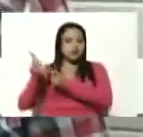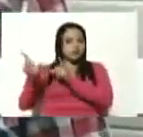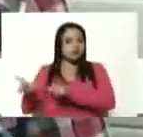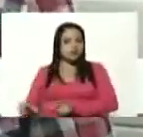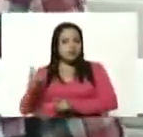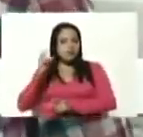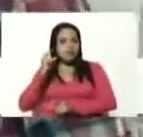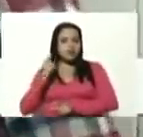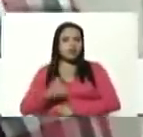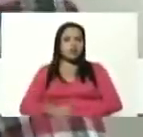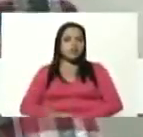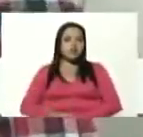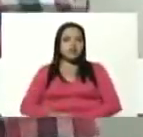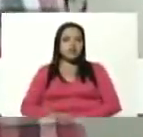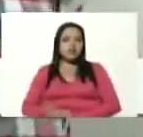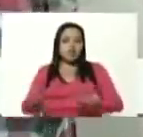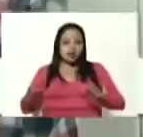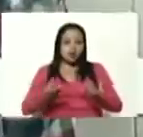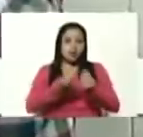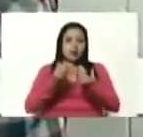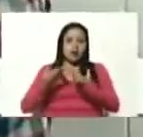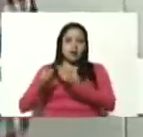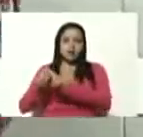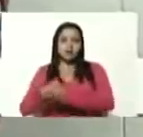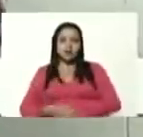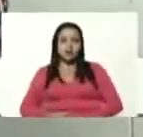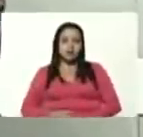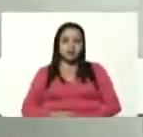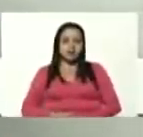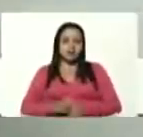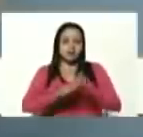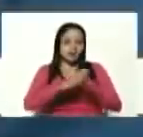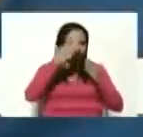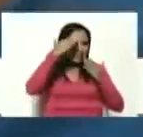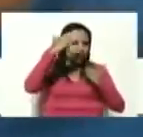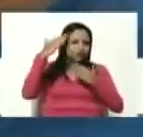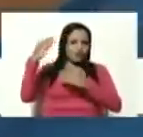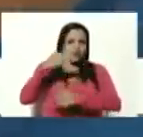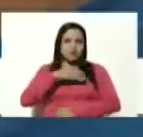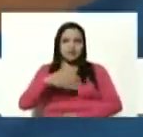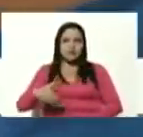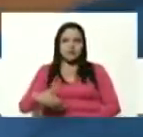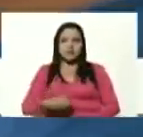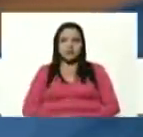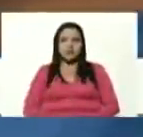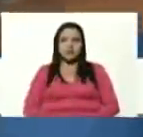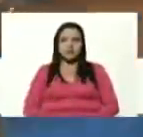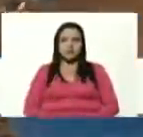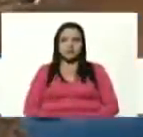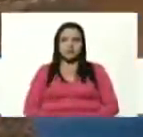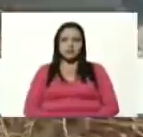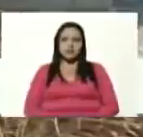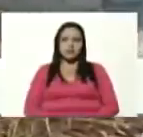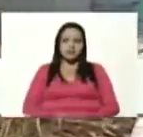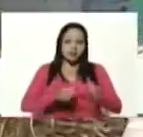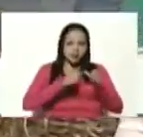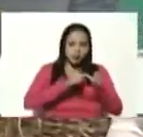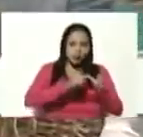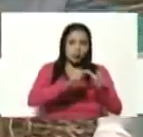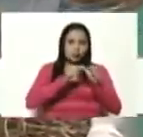la compañera Edmir. Envíen un saludo al presidente. Maravilloso, mano, hermoso. Continuamos el recorrido por